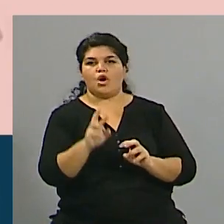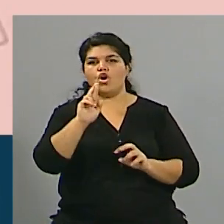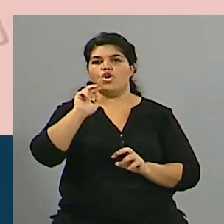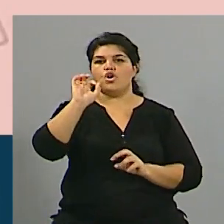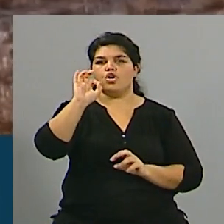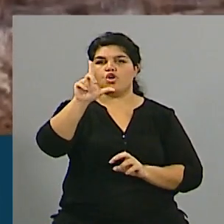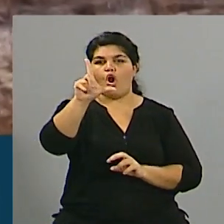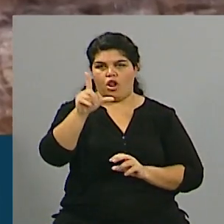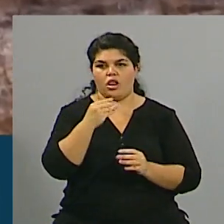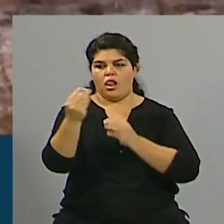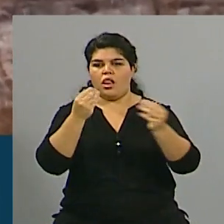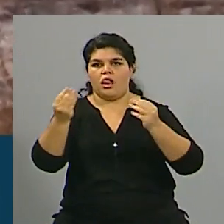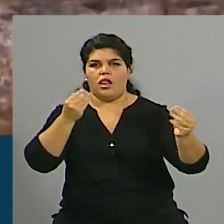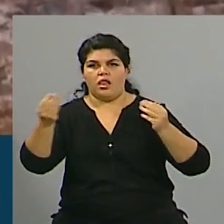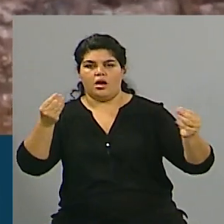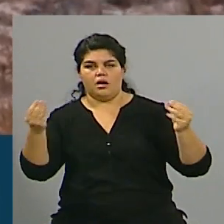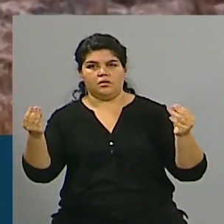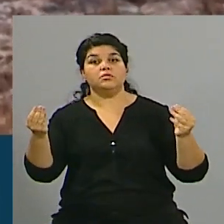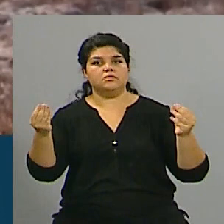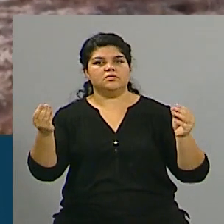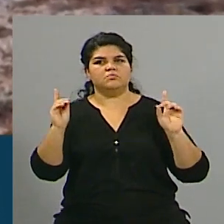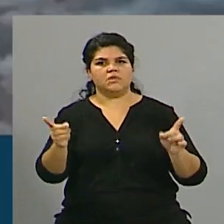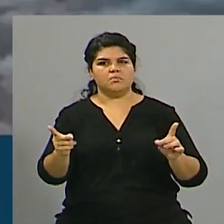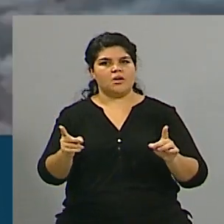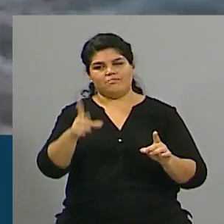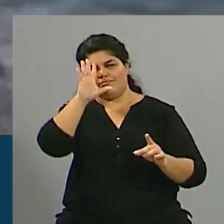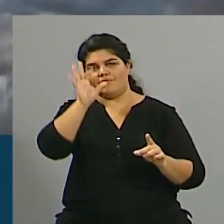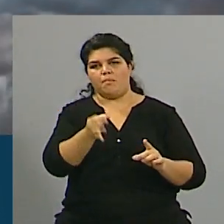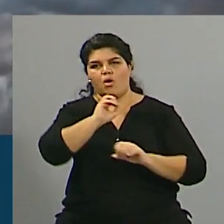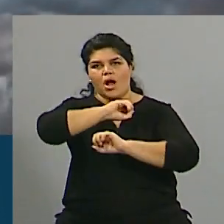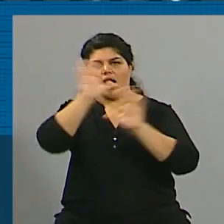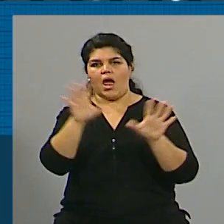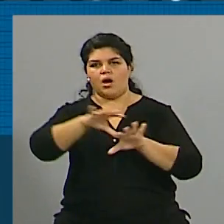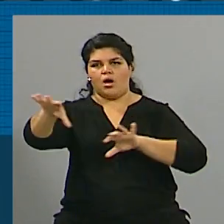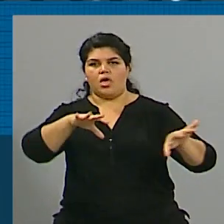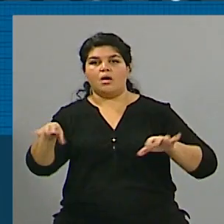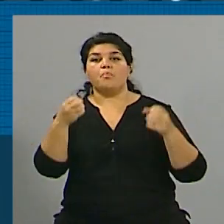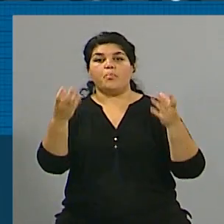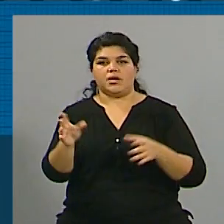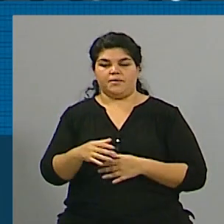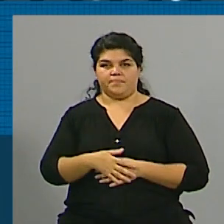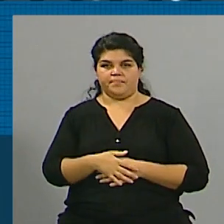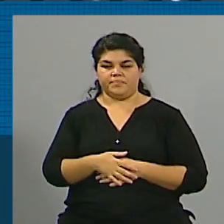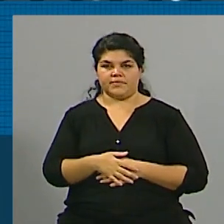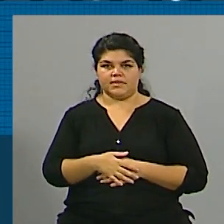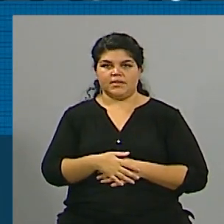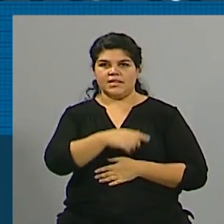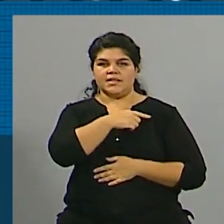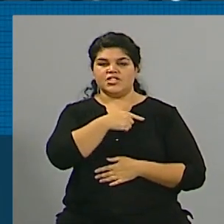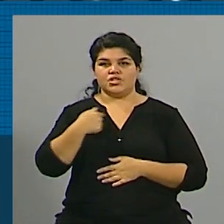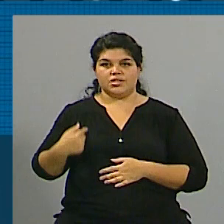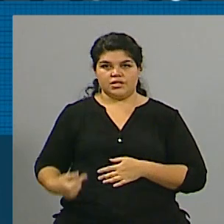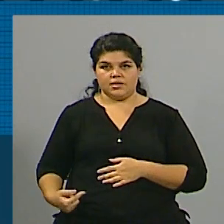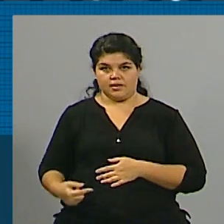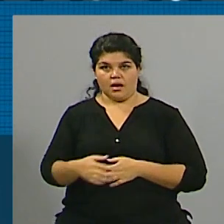se ven todas las partes mucho más definidas. ¿Por qué planteo esto? Porque China en un primer momento era como que no aparecía en forma tan directa